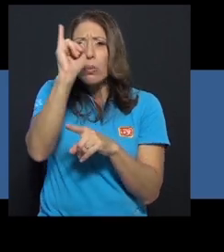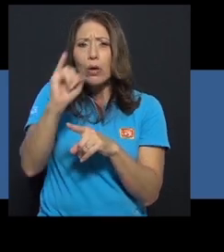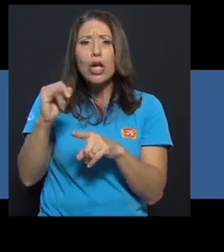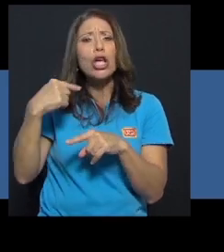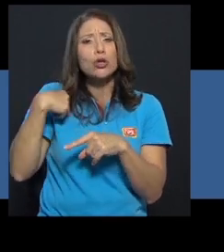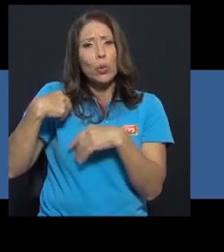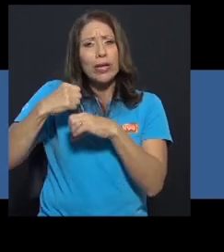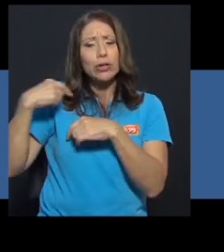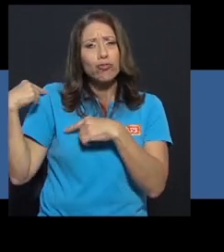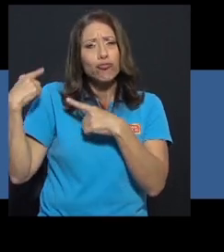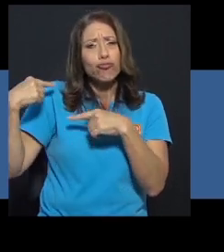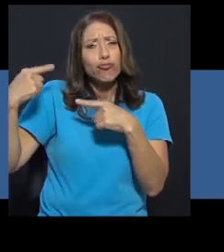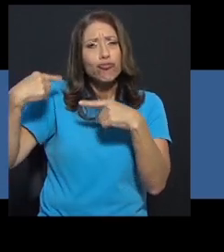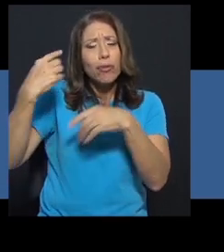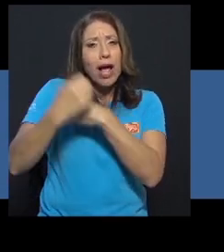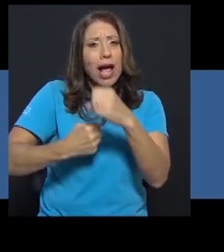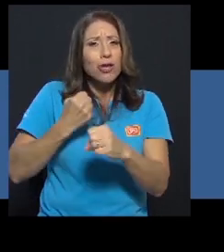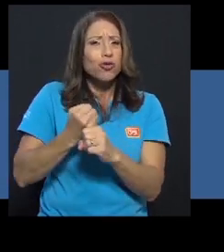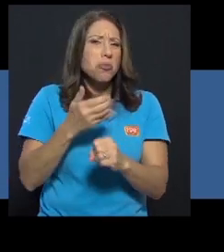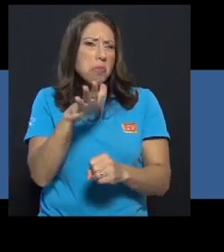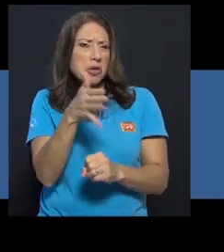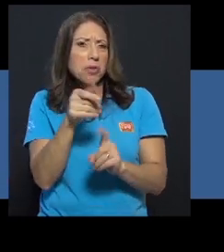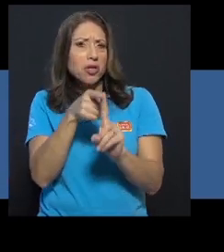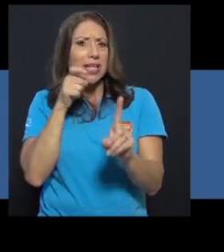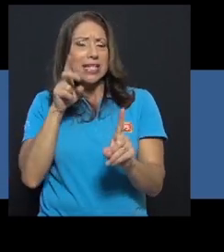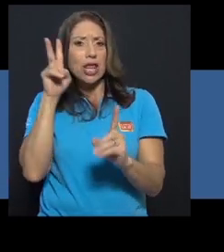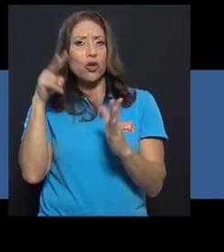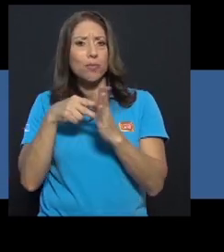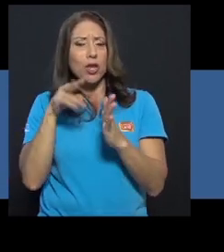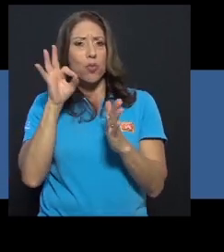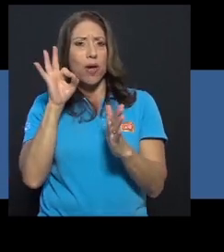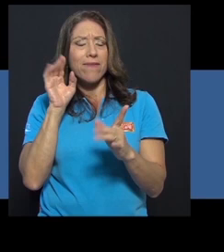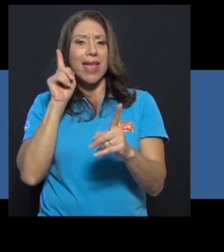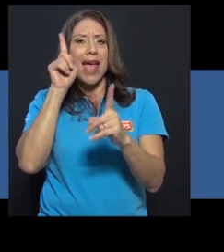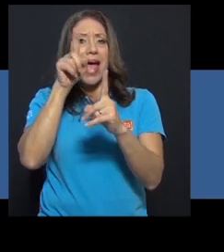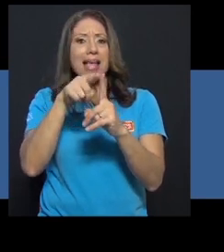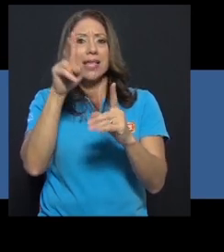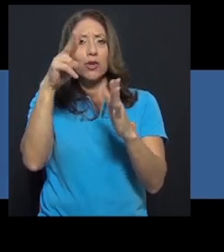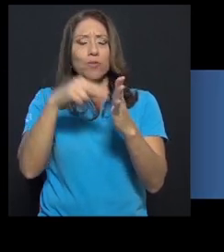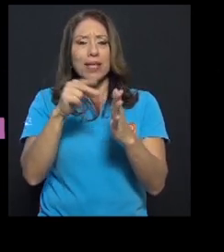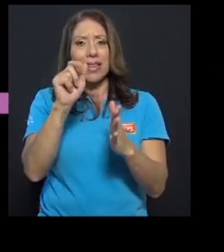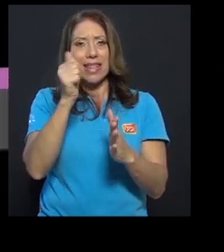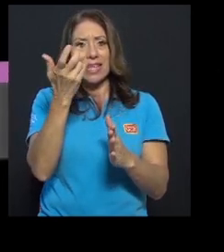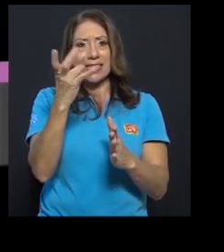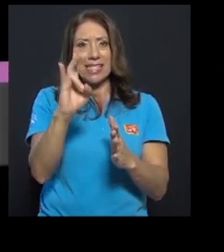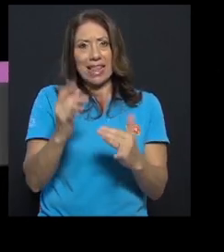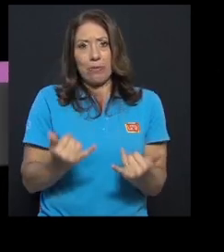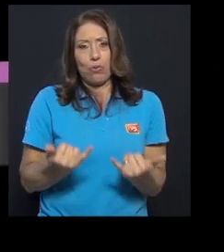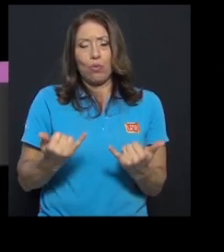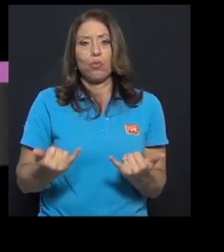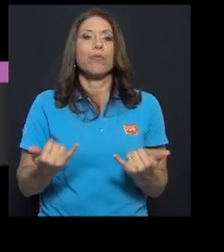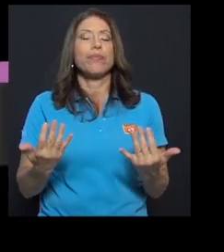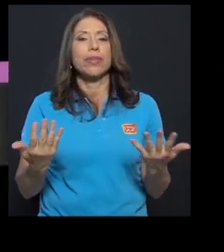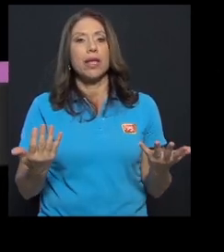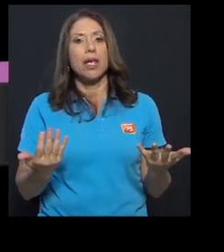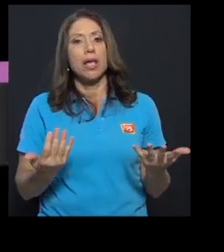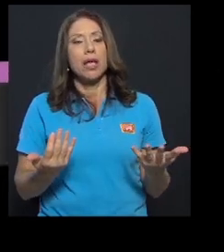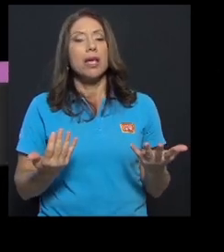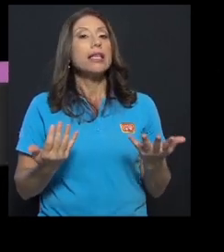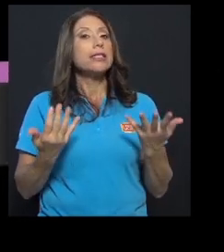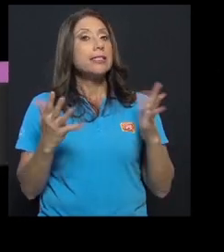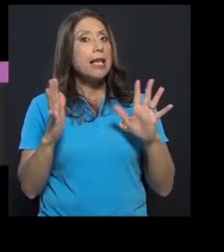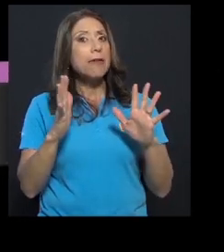haciendo yo a lo largo de varios años, más o menos del 2009 al 2017, o sea, el presente.